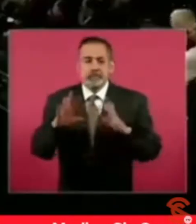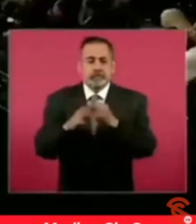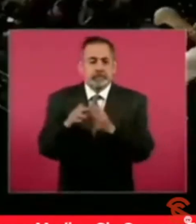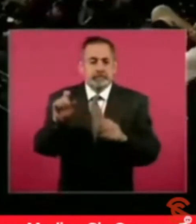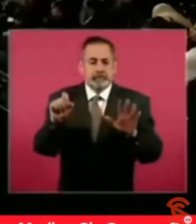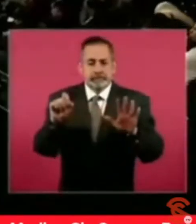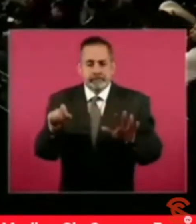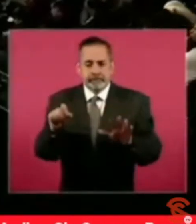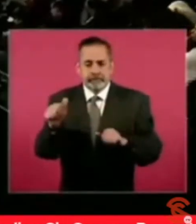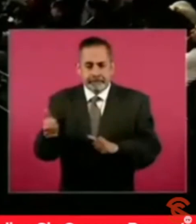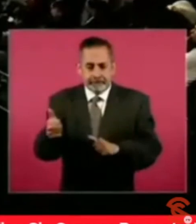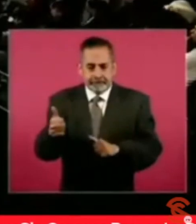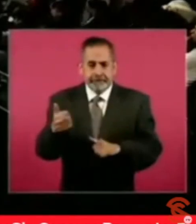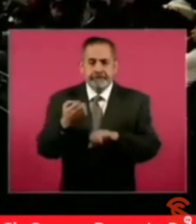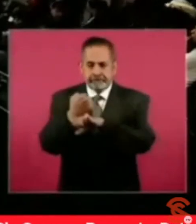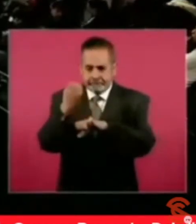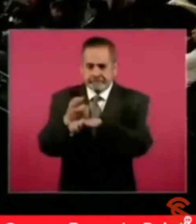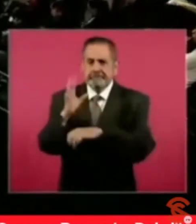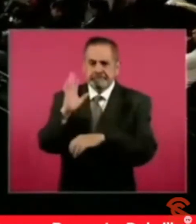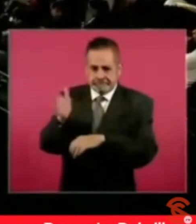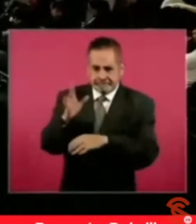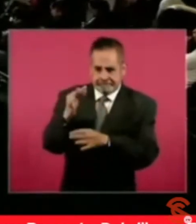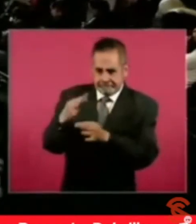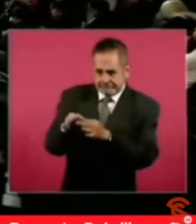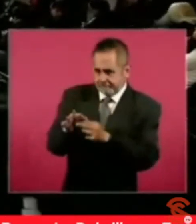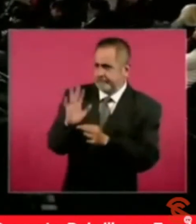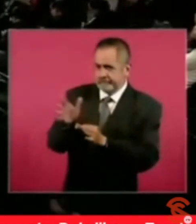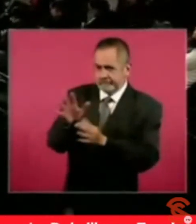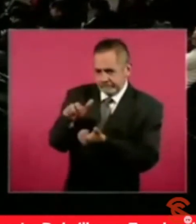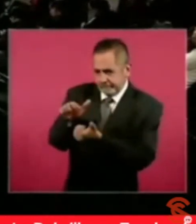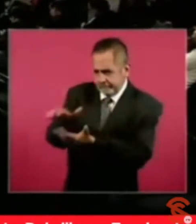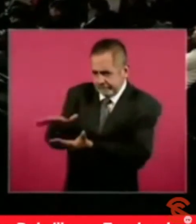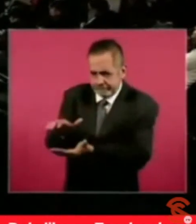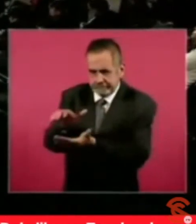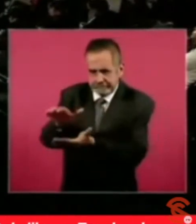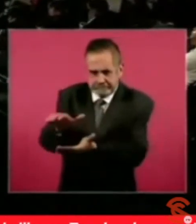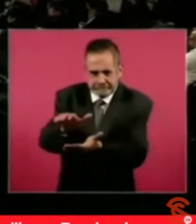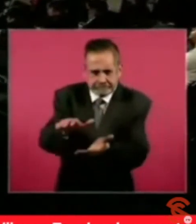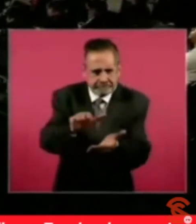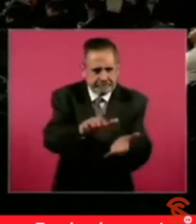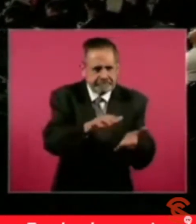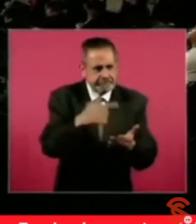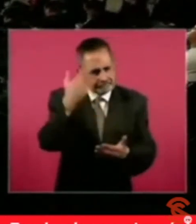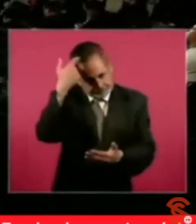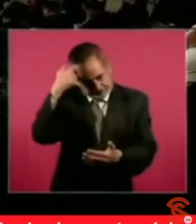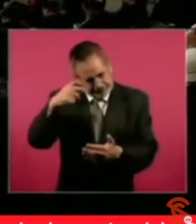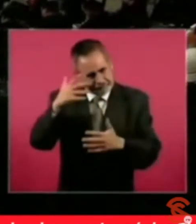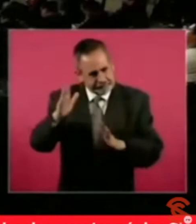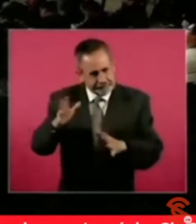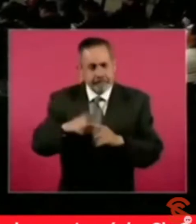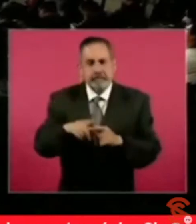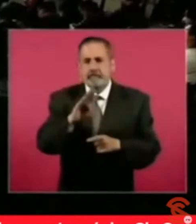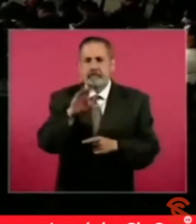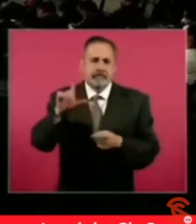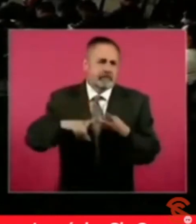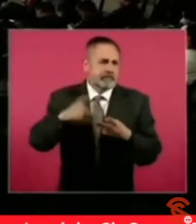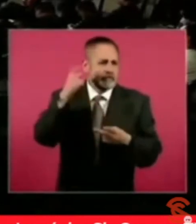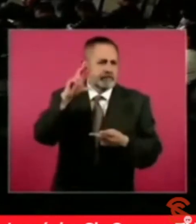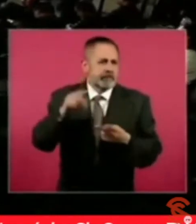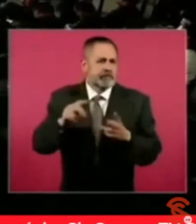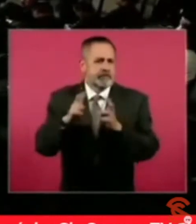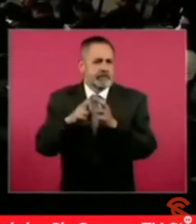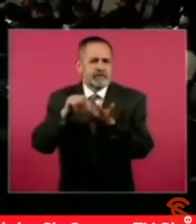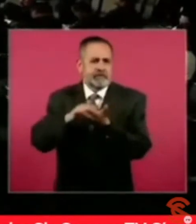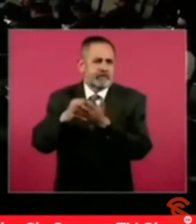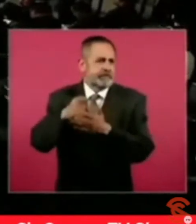26 estados que los están repartiendo de la manera como ya lo observamos en Baja California, en Quintana Roo, en Tamaulipas,